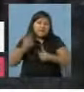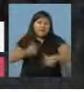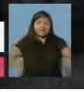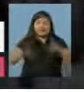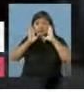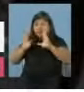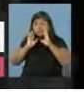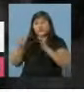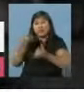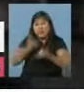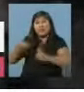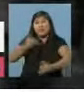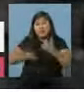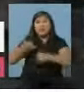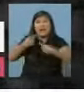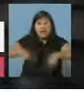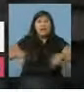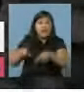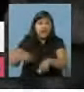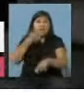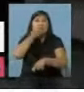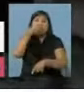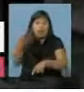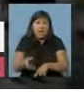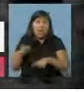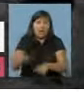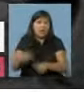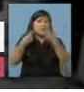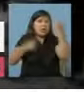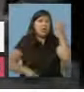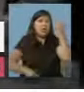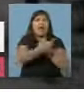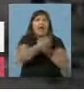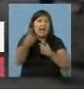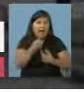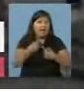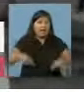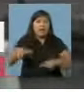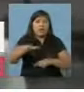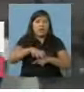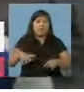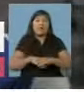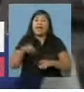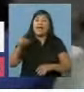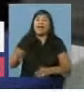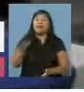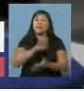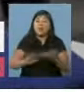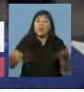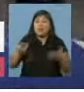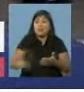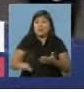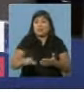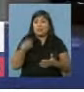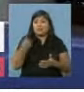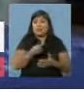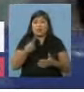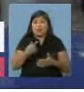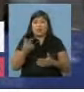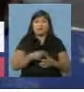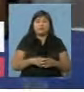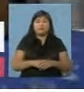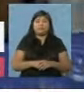es sacarse lo que está pasando realmente en cada lugar. Es nuevo, nadie hace eso,